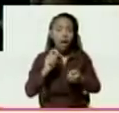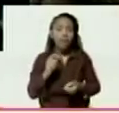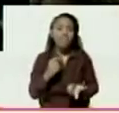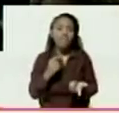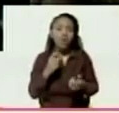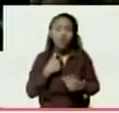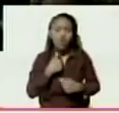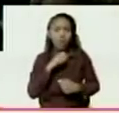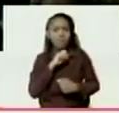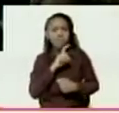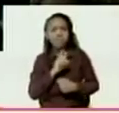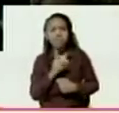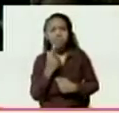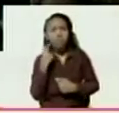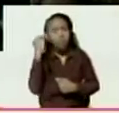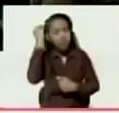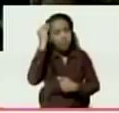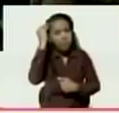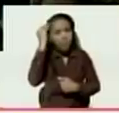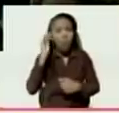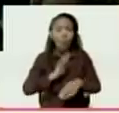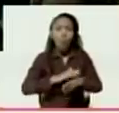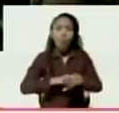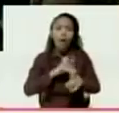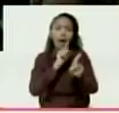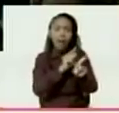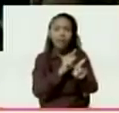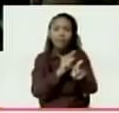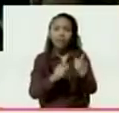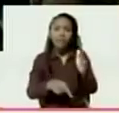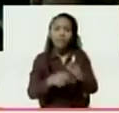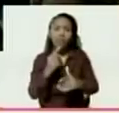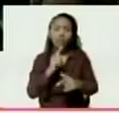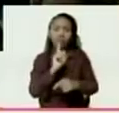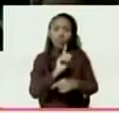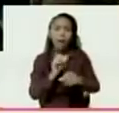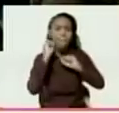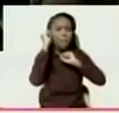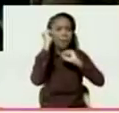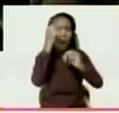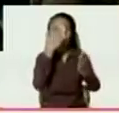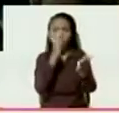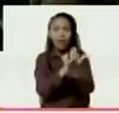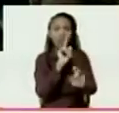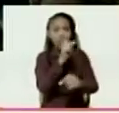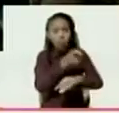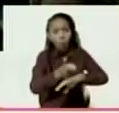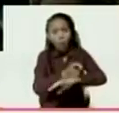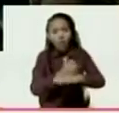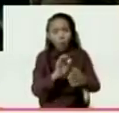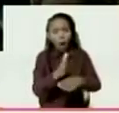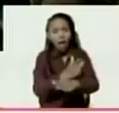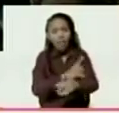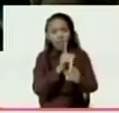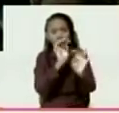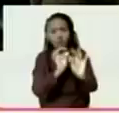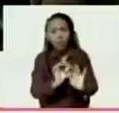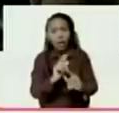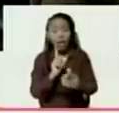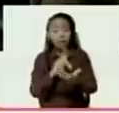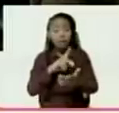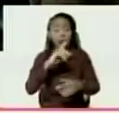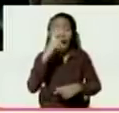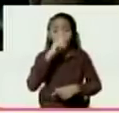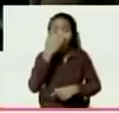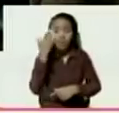pregunto, ¿por qué esta vez no hubo una protesta directa de su gobierno ante esta situación, luego de que el año